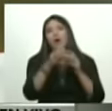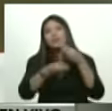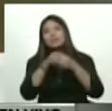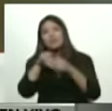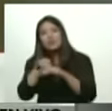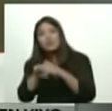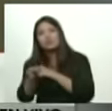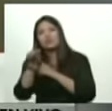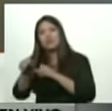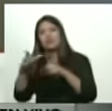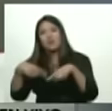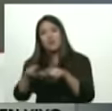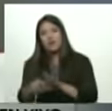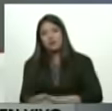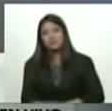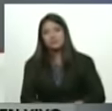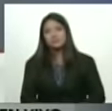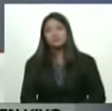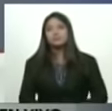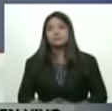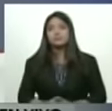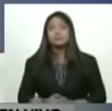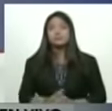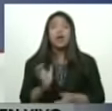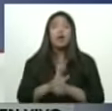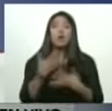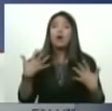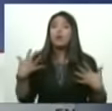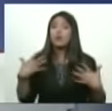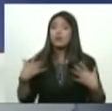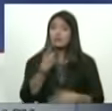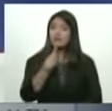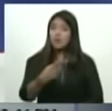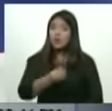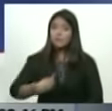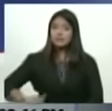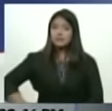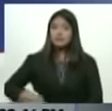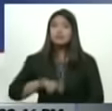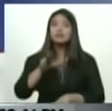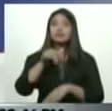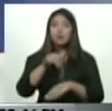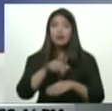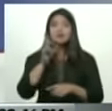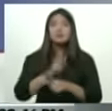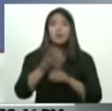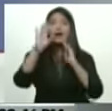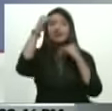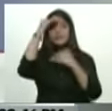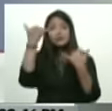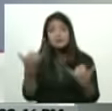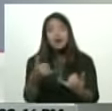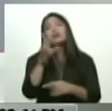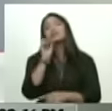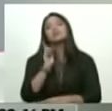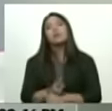en la aduana. Este es uno de los sectores más urgentes a los que ha hecho referencia el primer mandatario nacional, que debe ser atendido y que se deben